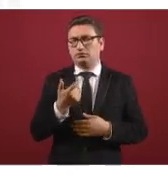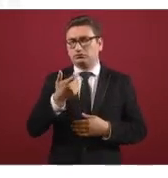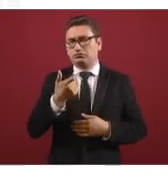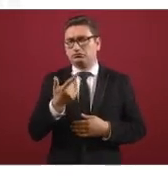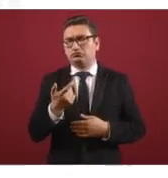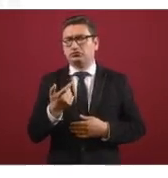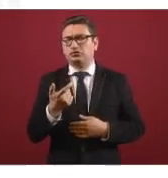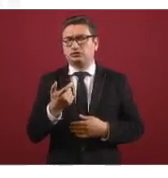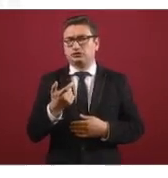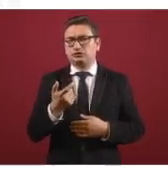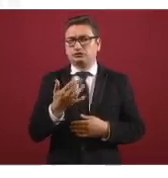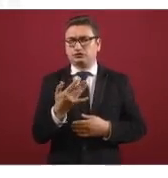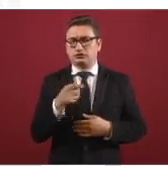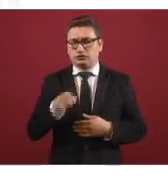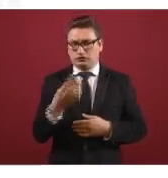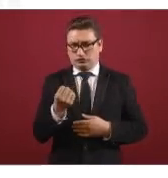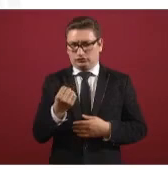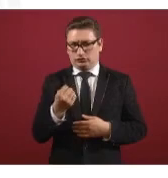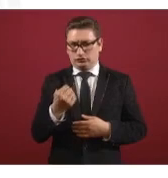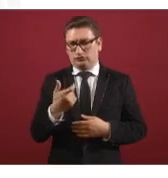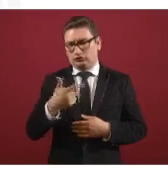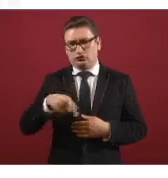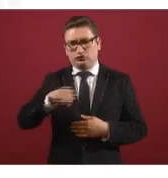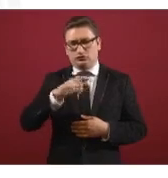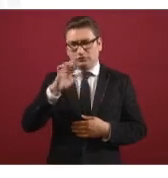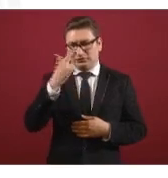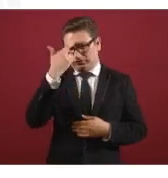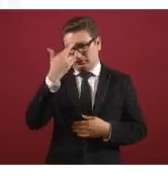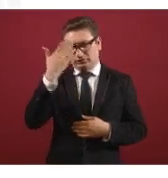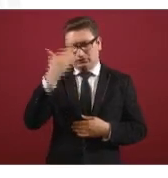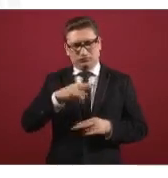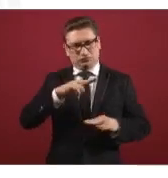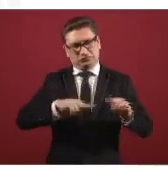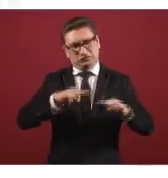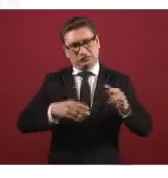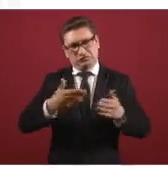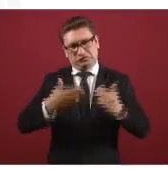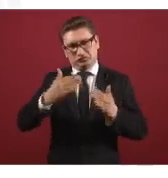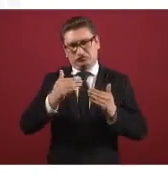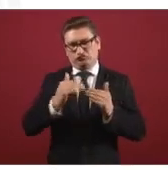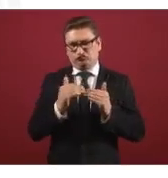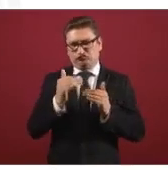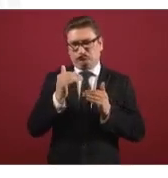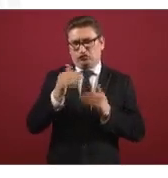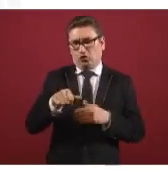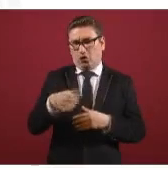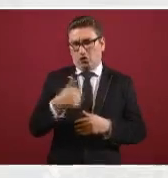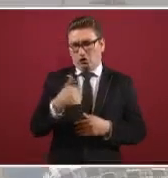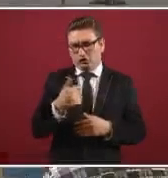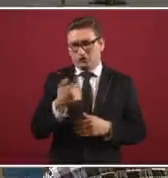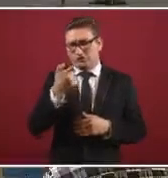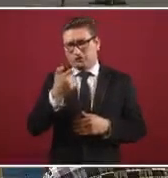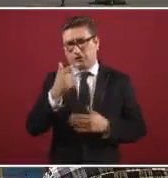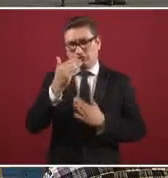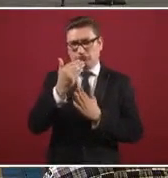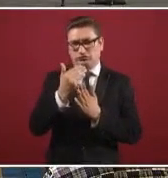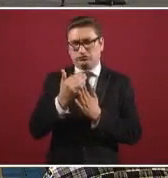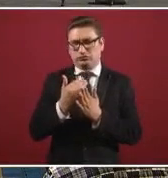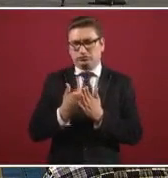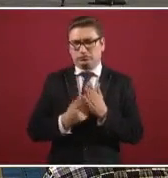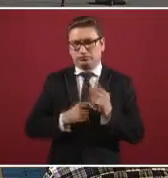59 centavos. También aquí ustedes recordarán que los márgenes andaban arriba de los 11 pesos y ha venido